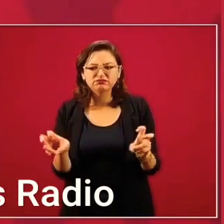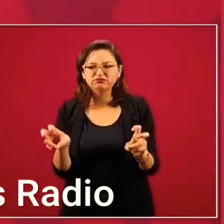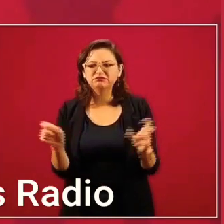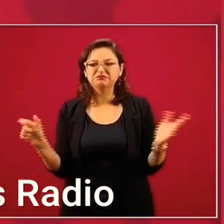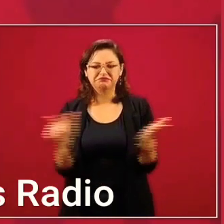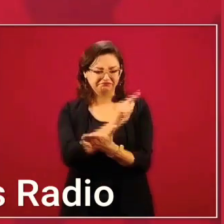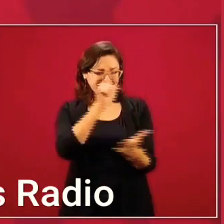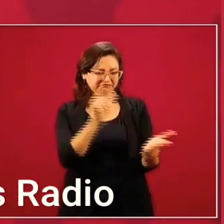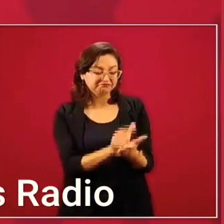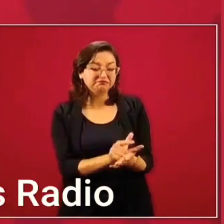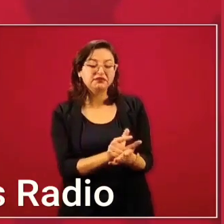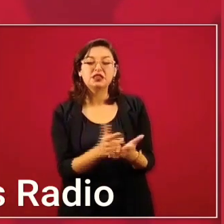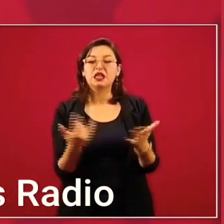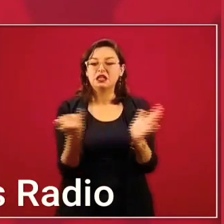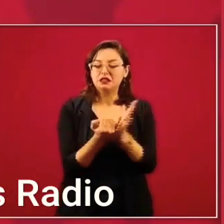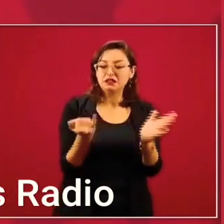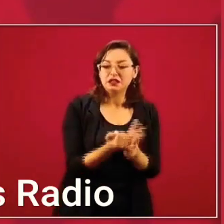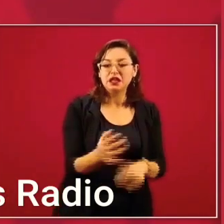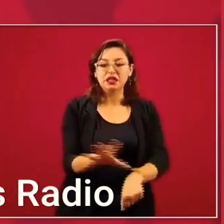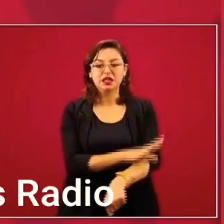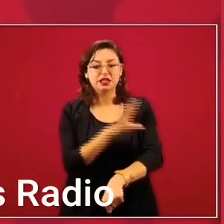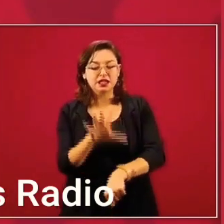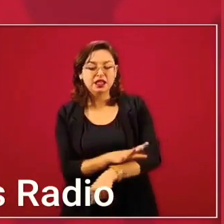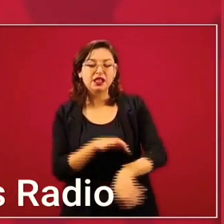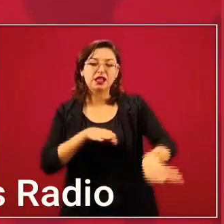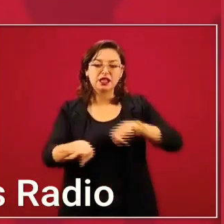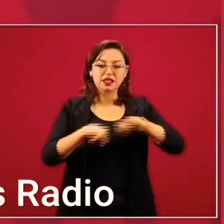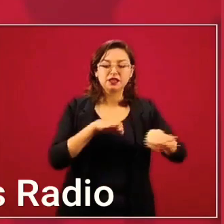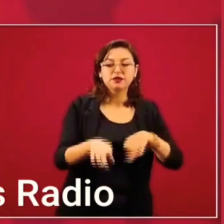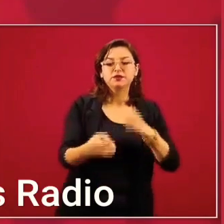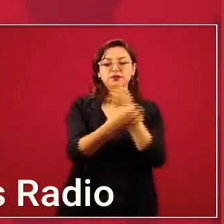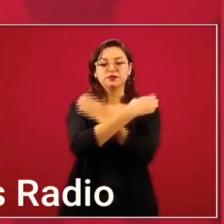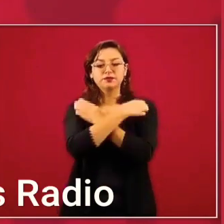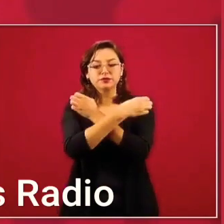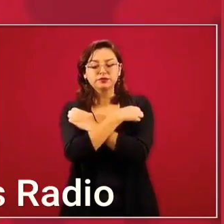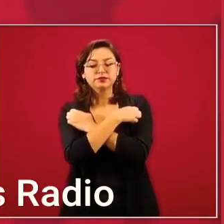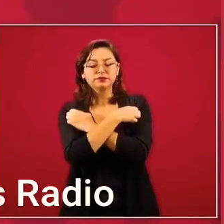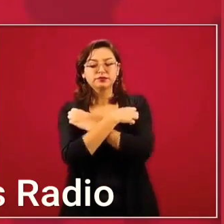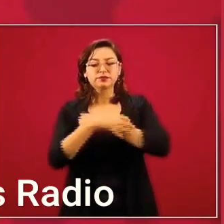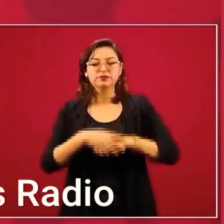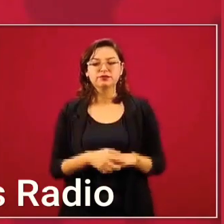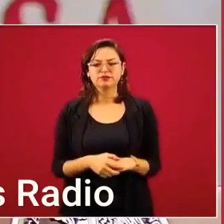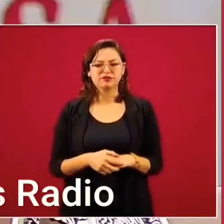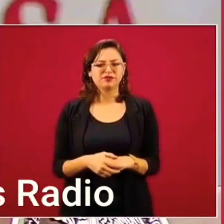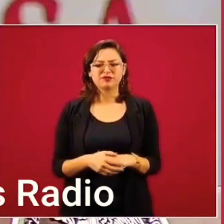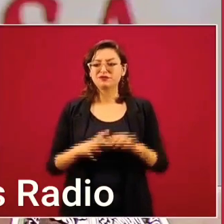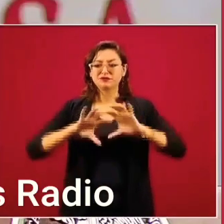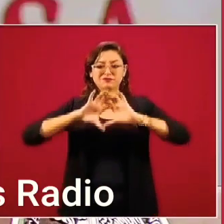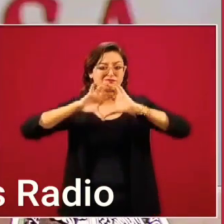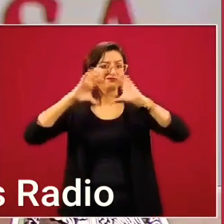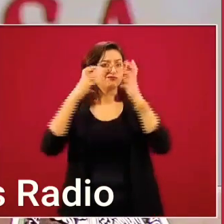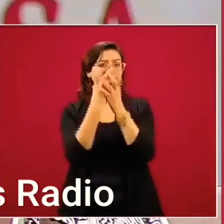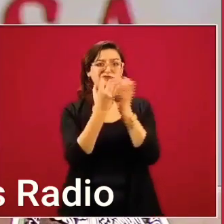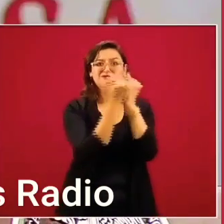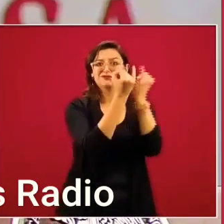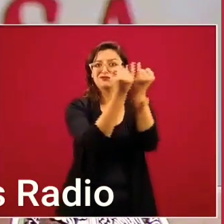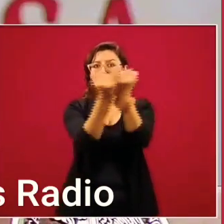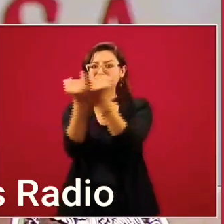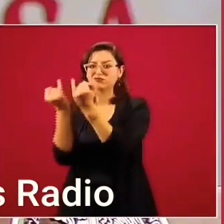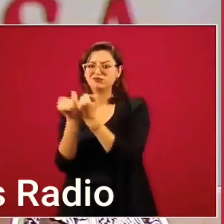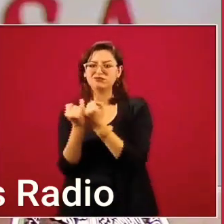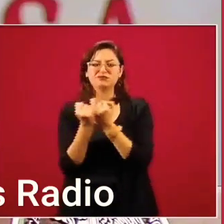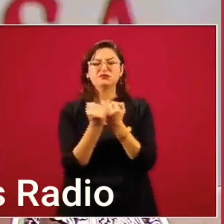reforma fiscal, reforma energética, reforma laboral, reforma educativa, en todos lados,